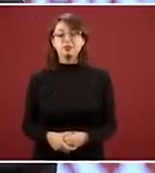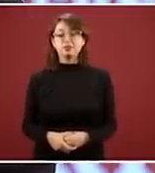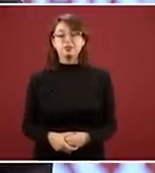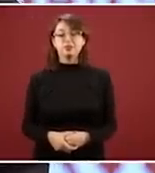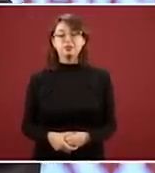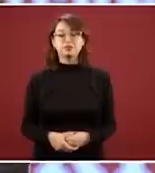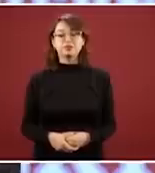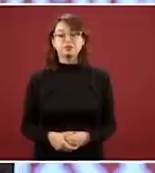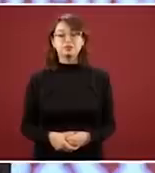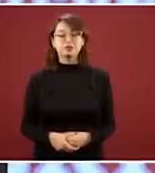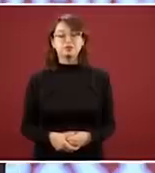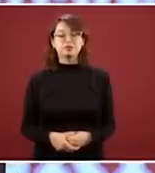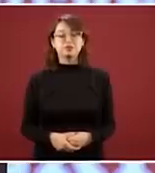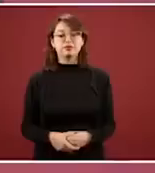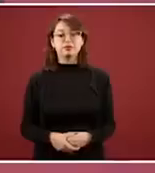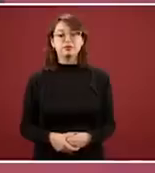no he